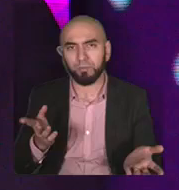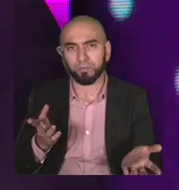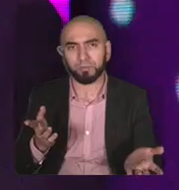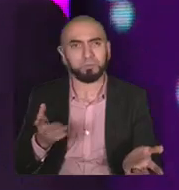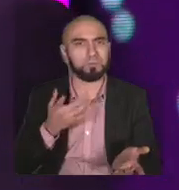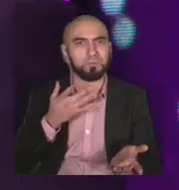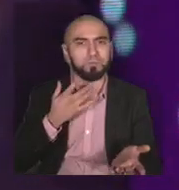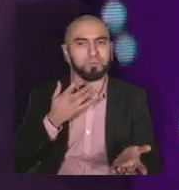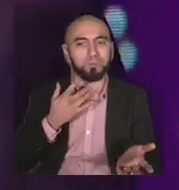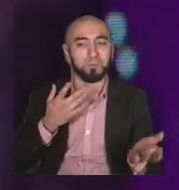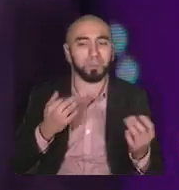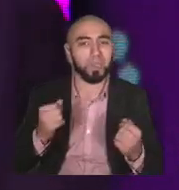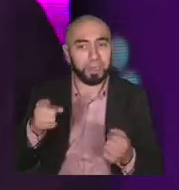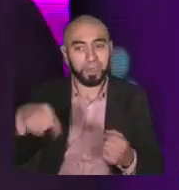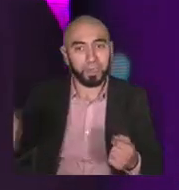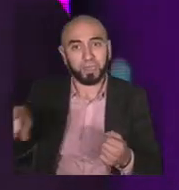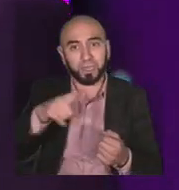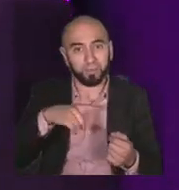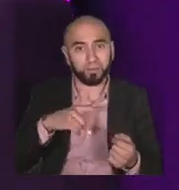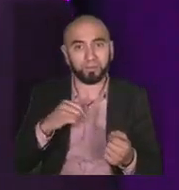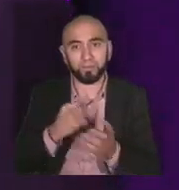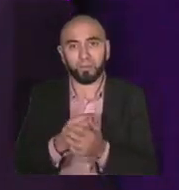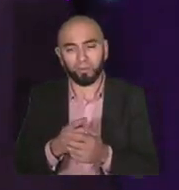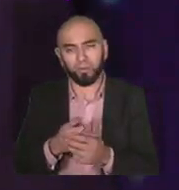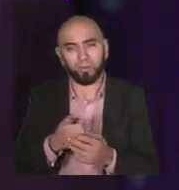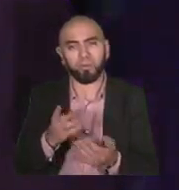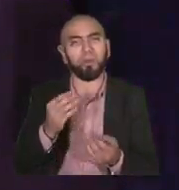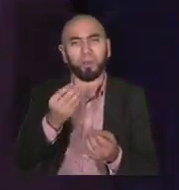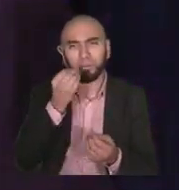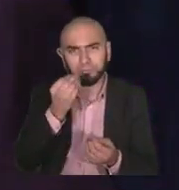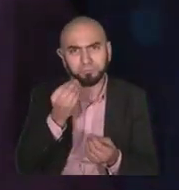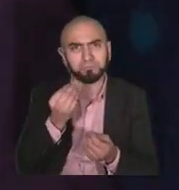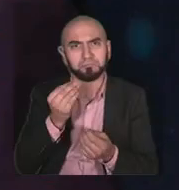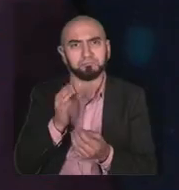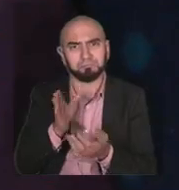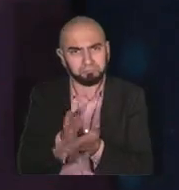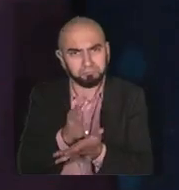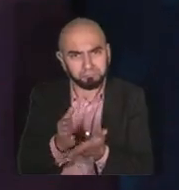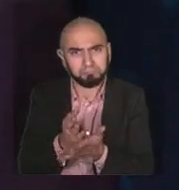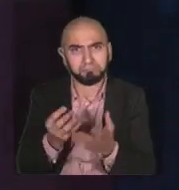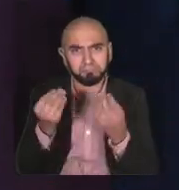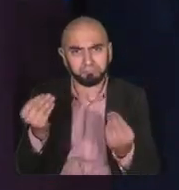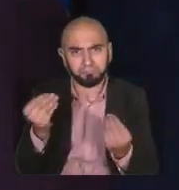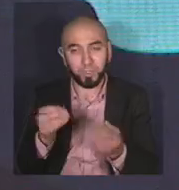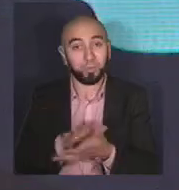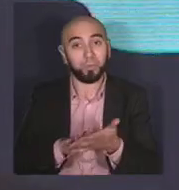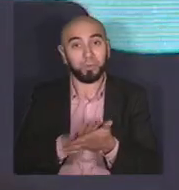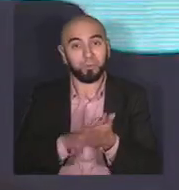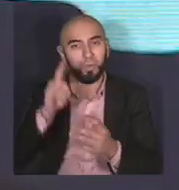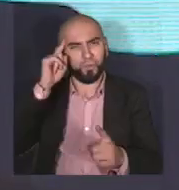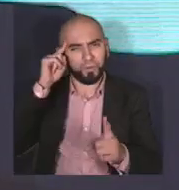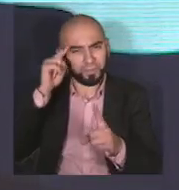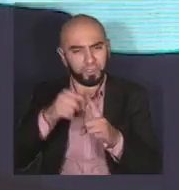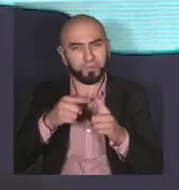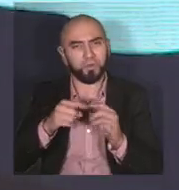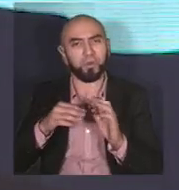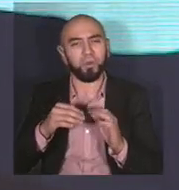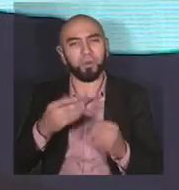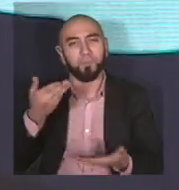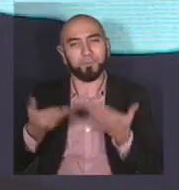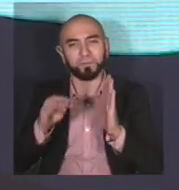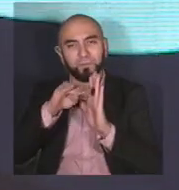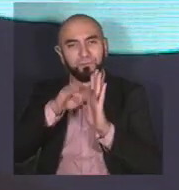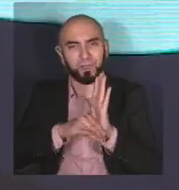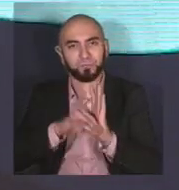siguen regímenes de salud y se mantienen a esto. Si quieren perder 5 kilos, van a perder 5 kilos. Si quieren ir al gimnasio, y van